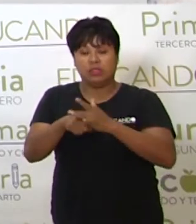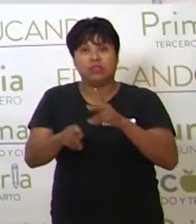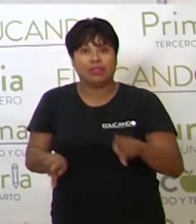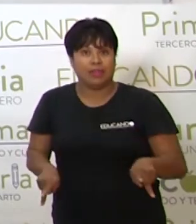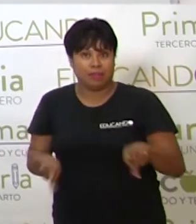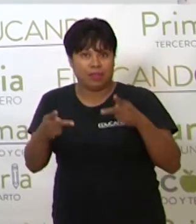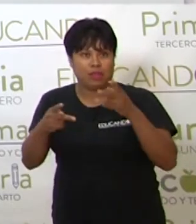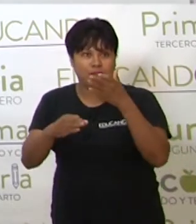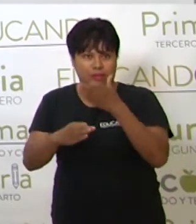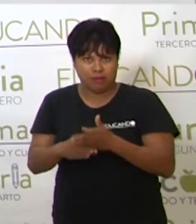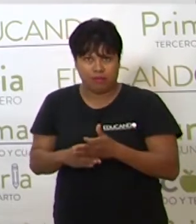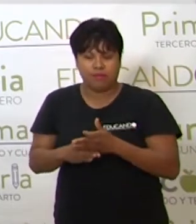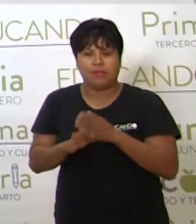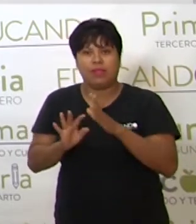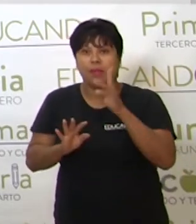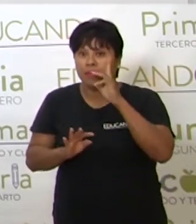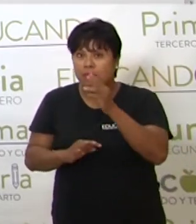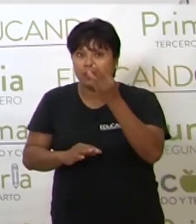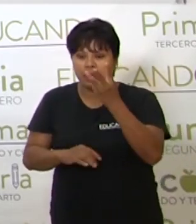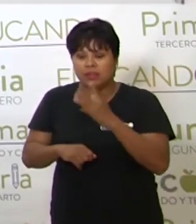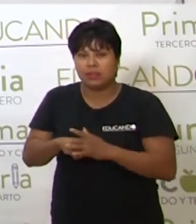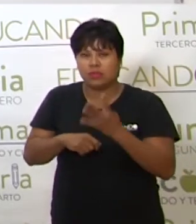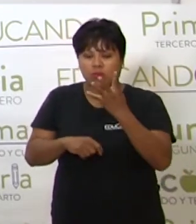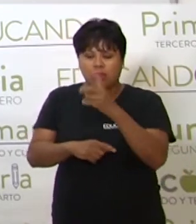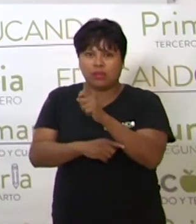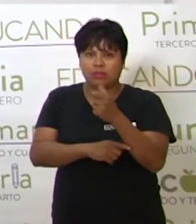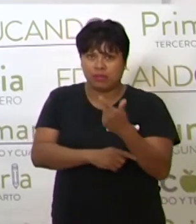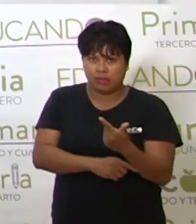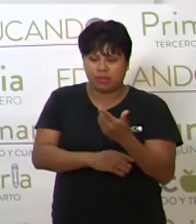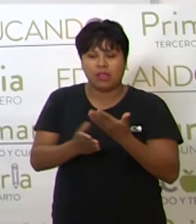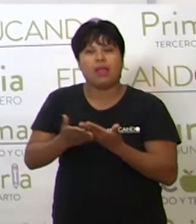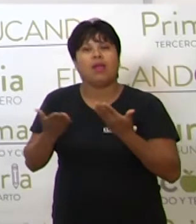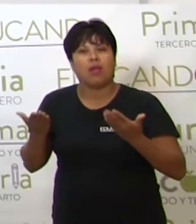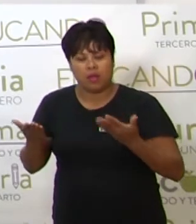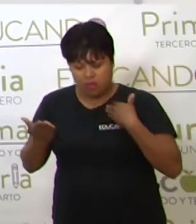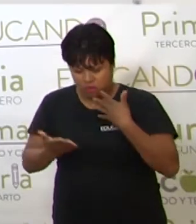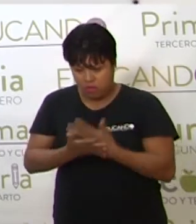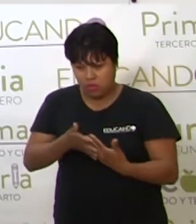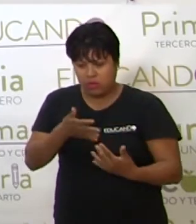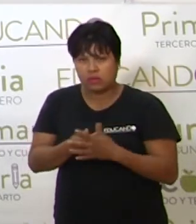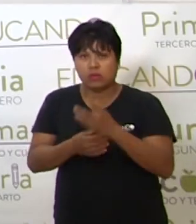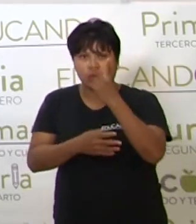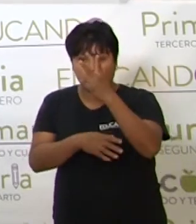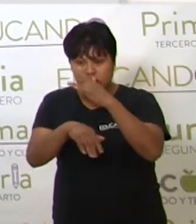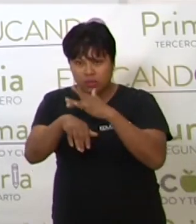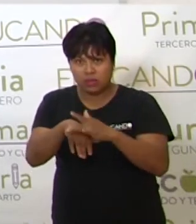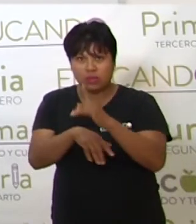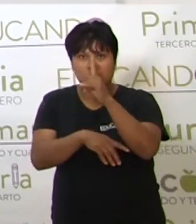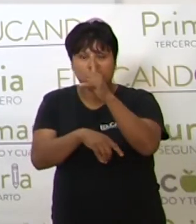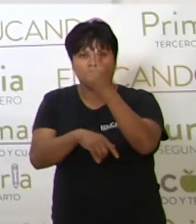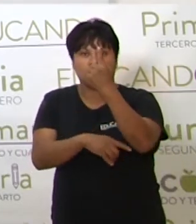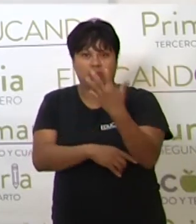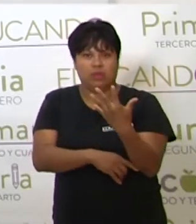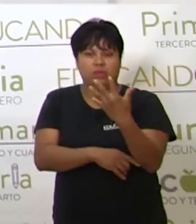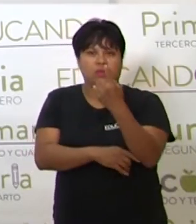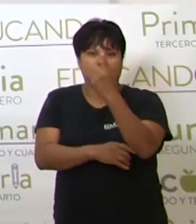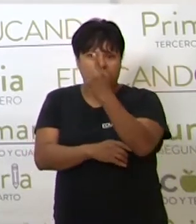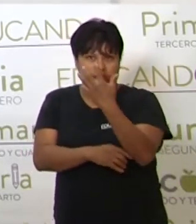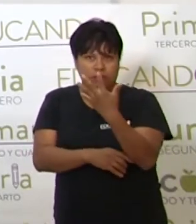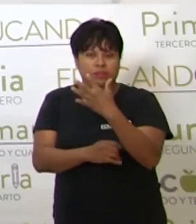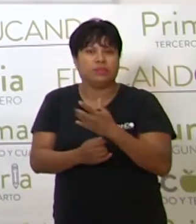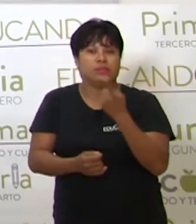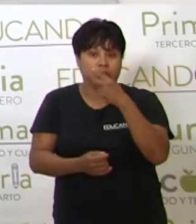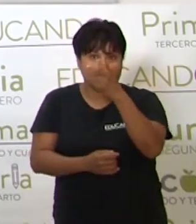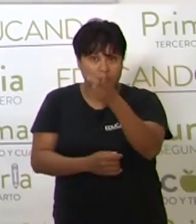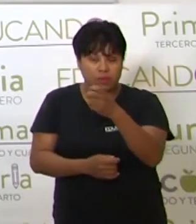ya representamos los tres quesos y cuatro séptimos ahora voy a representar los dos quesos y un quinto para ello